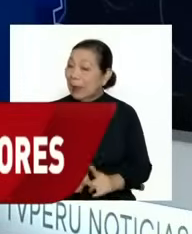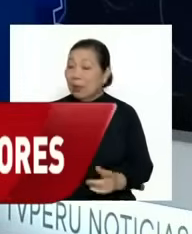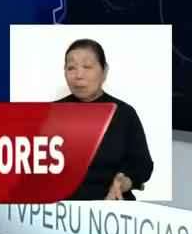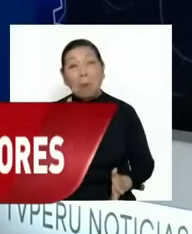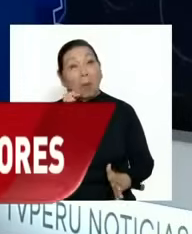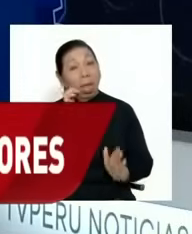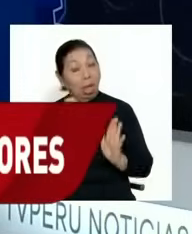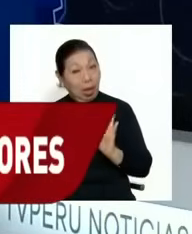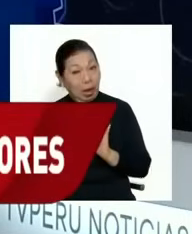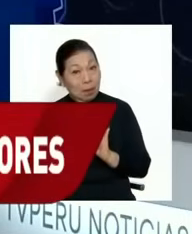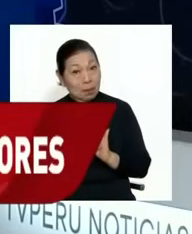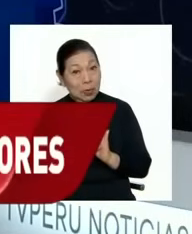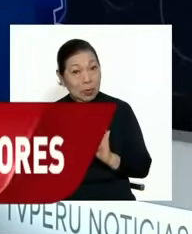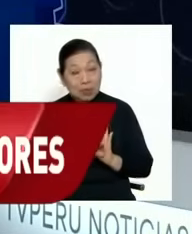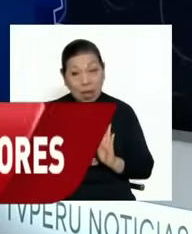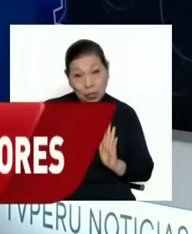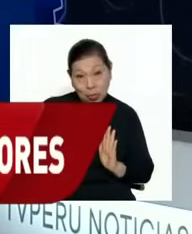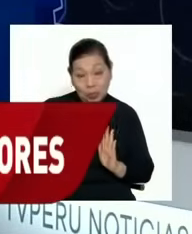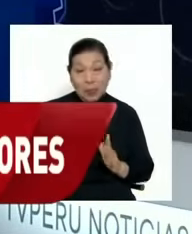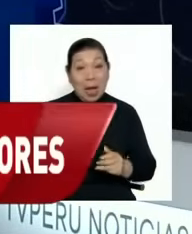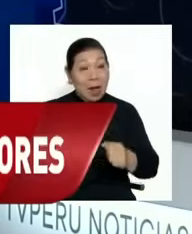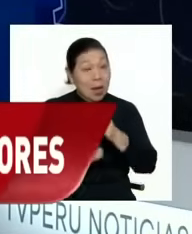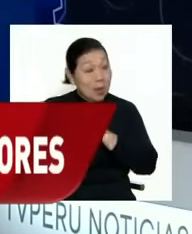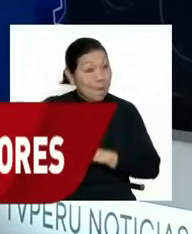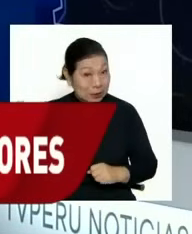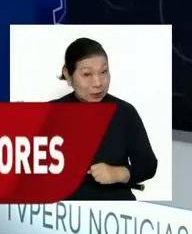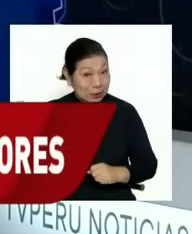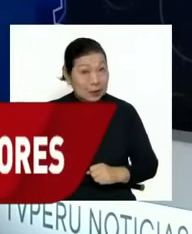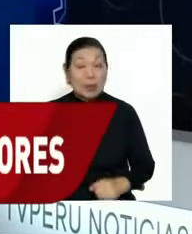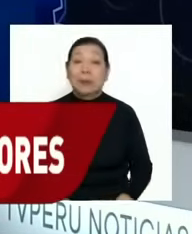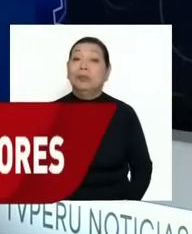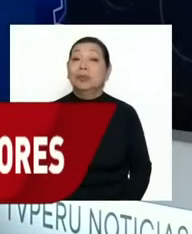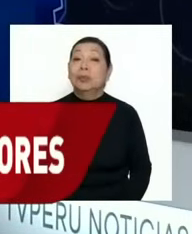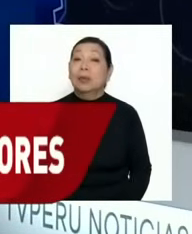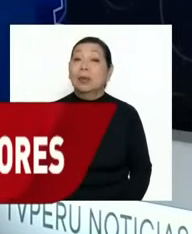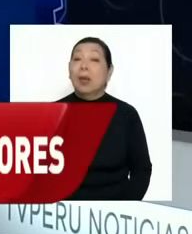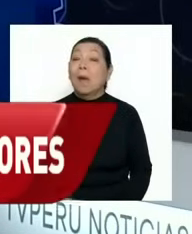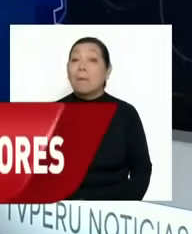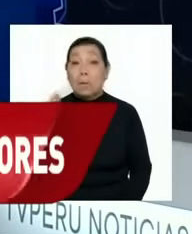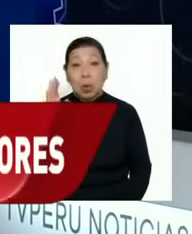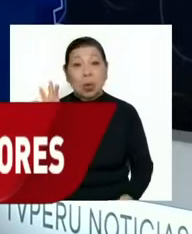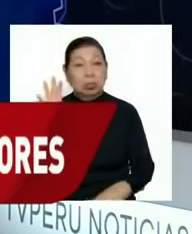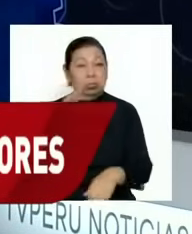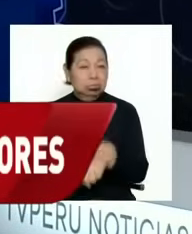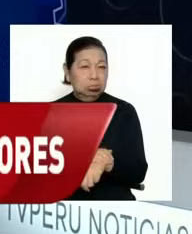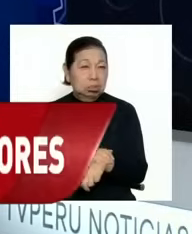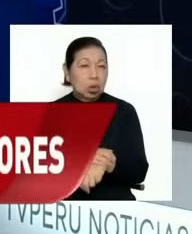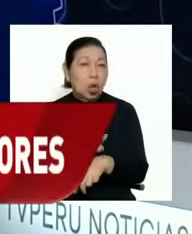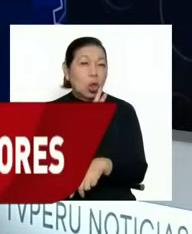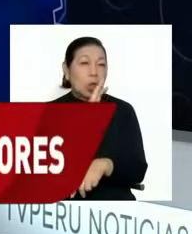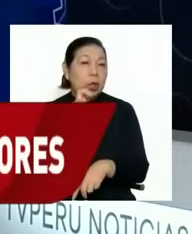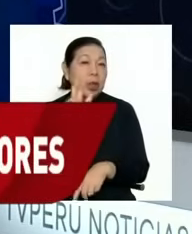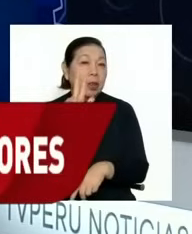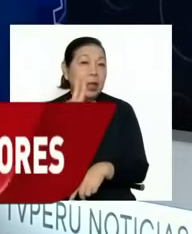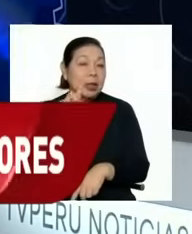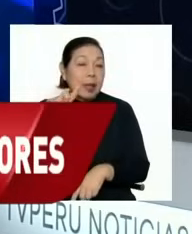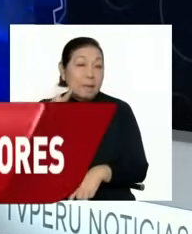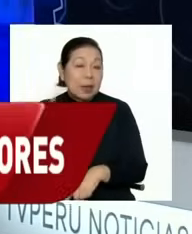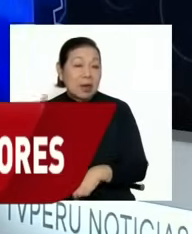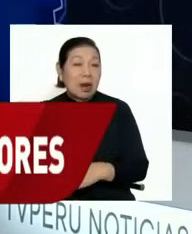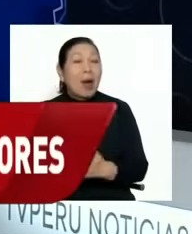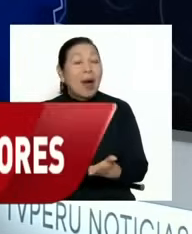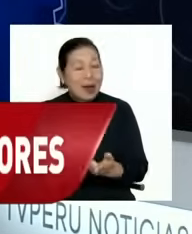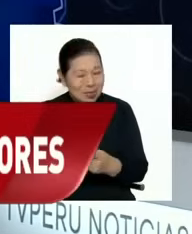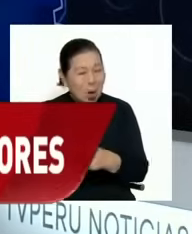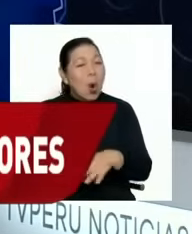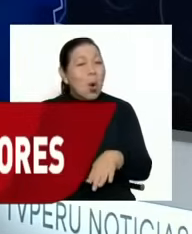una idea, y esto lo voy a informar a los ciudadanos, el año pasado, ciudadanos, su policía detuvo aproximadamente a 203 mil personas en